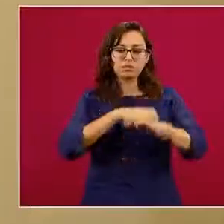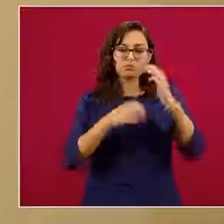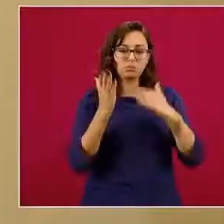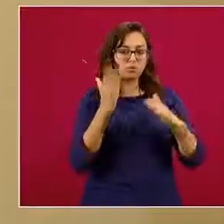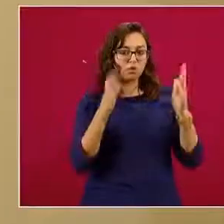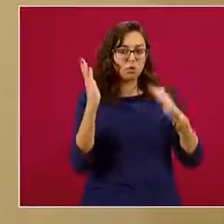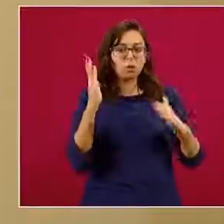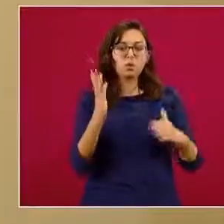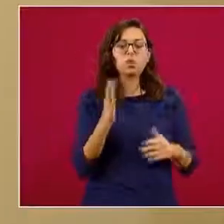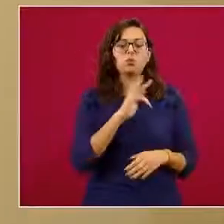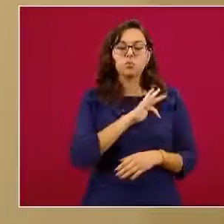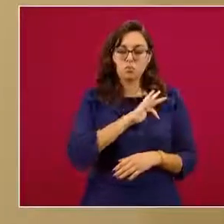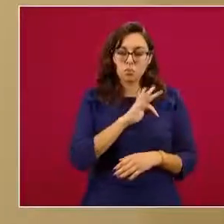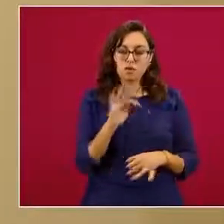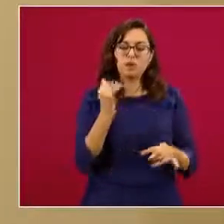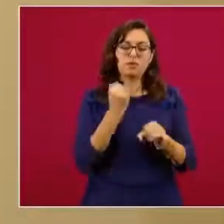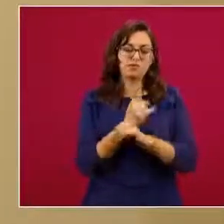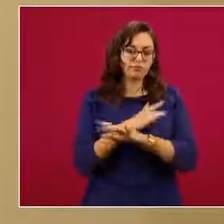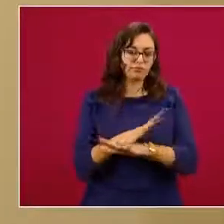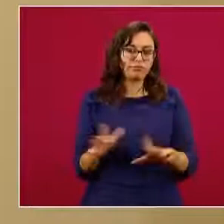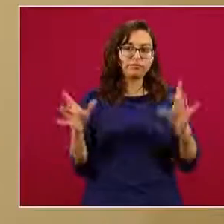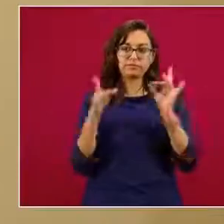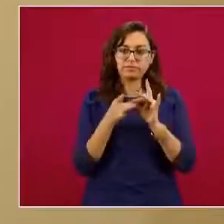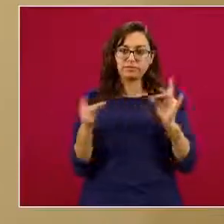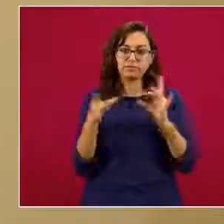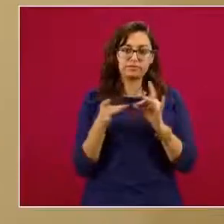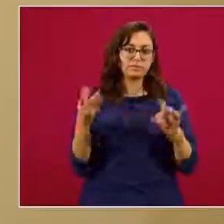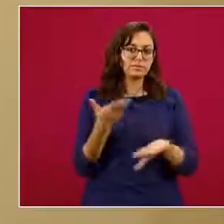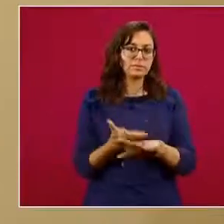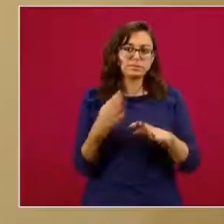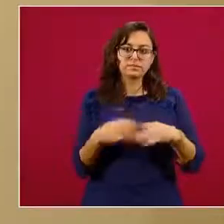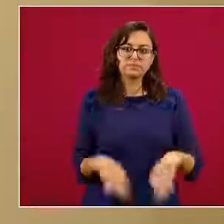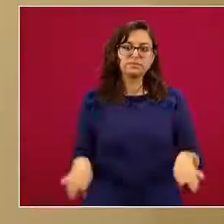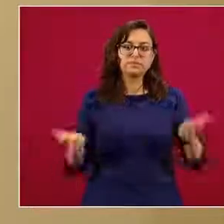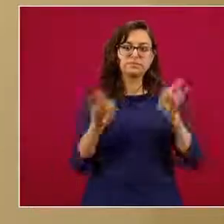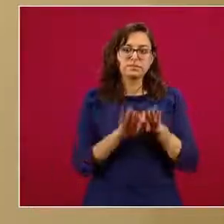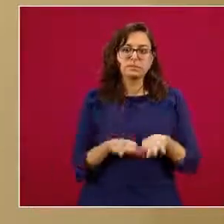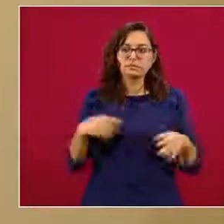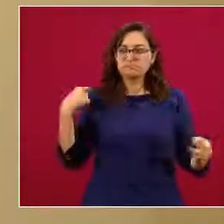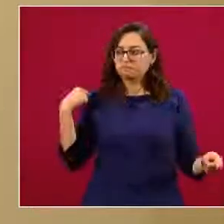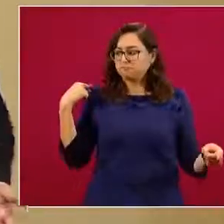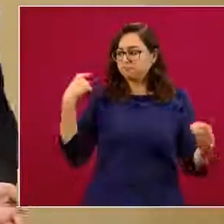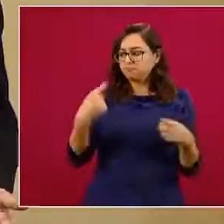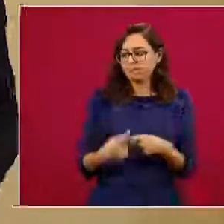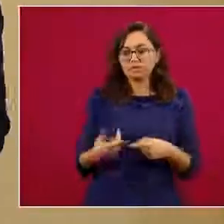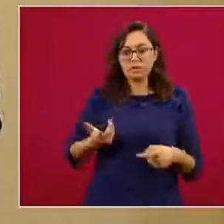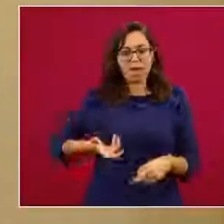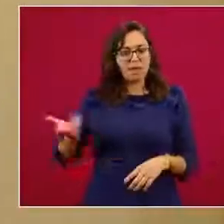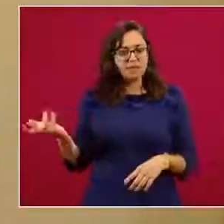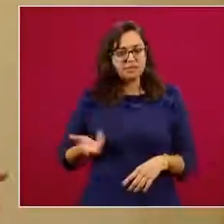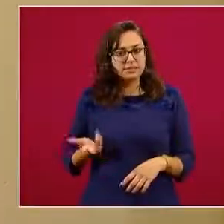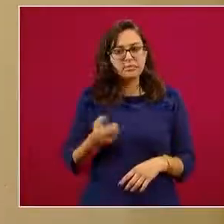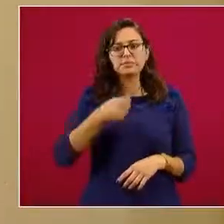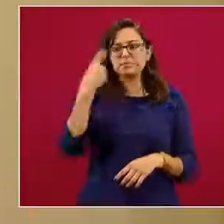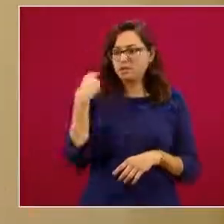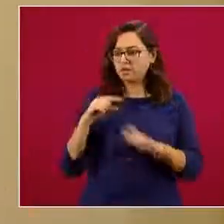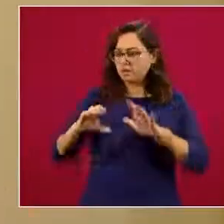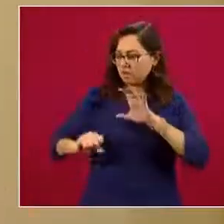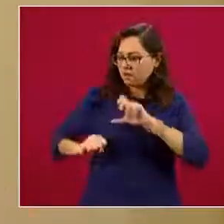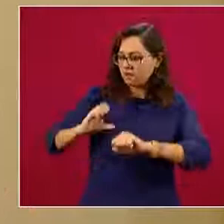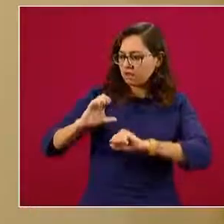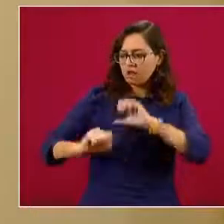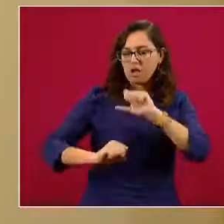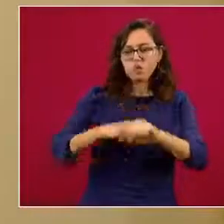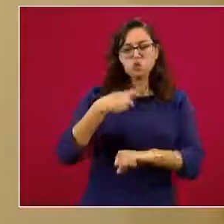brindar información muy relevante sobre qué han hecho para llegar a donde están, cuál ha sido su experiencia,